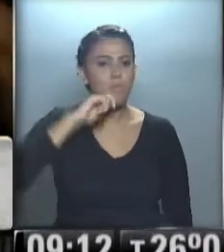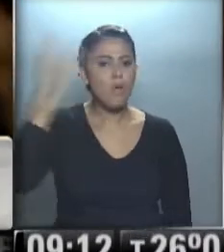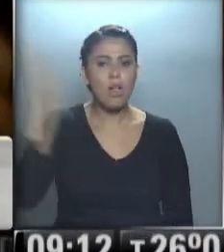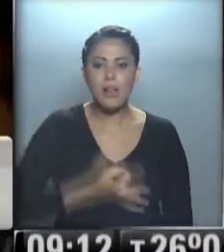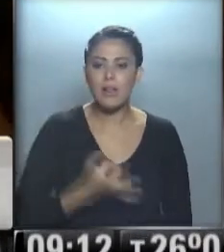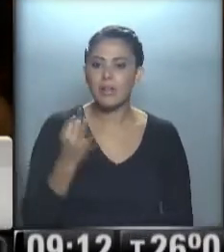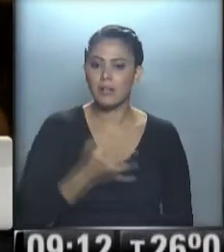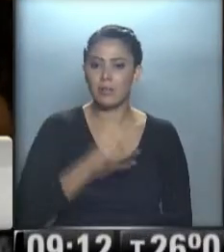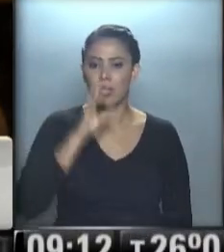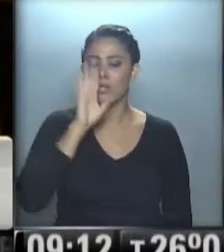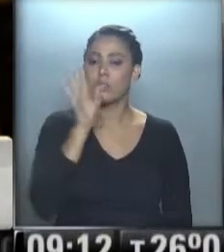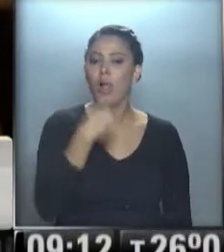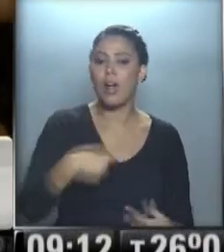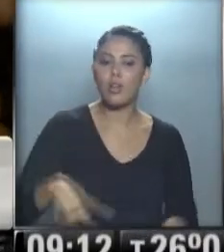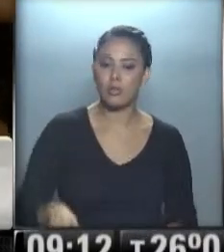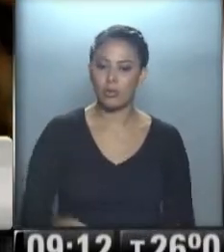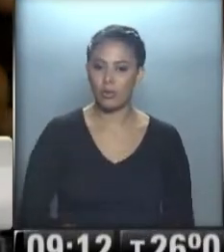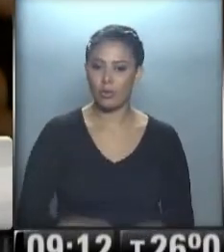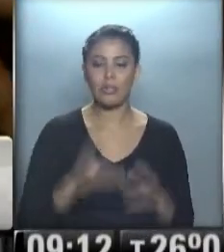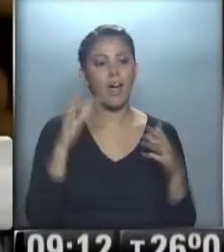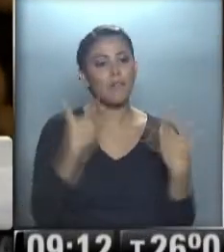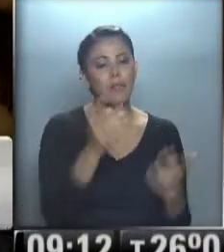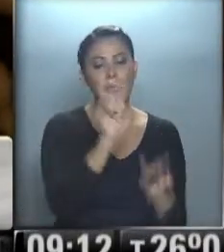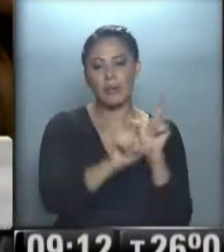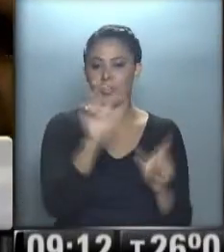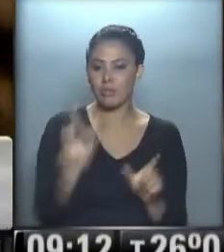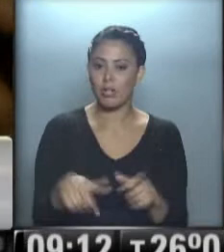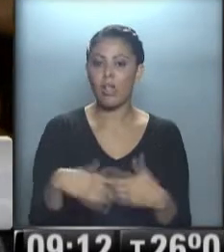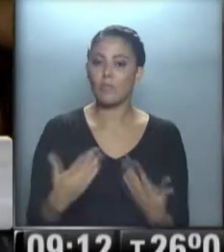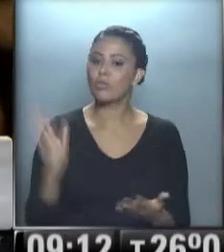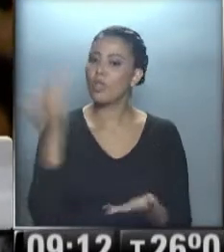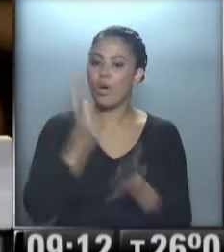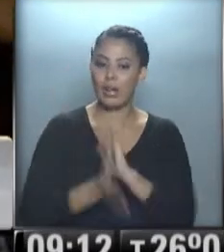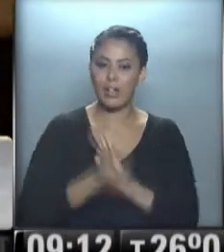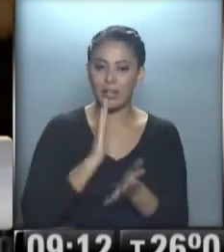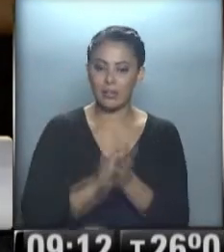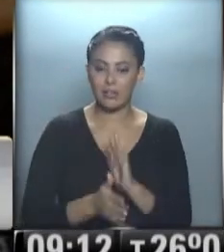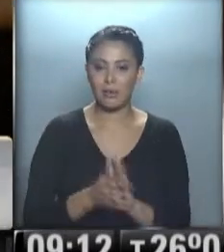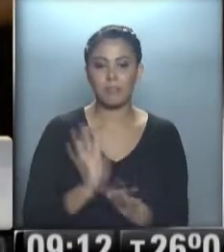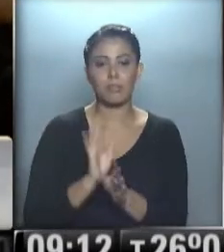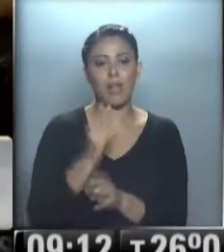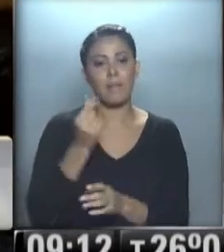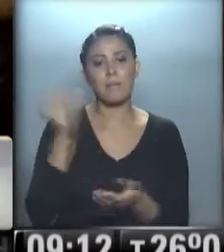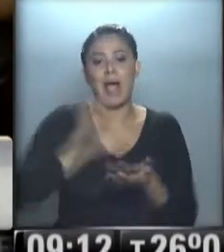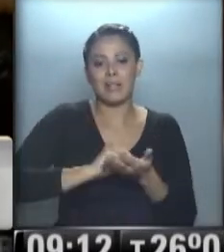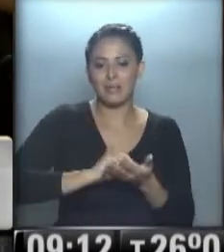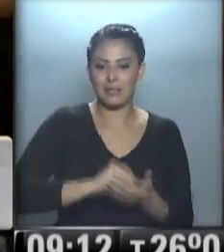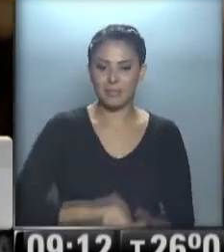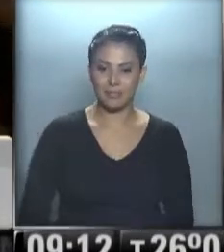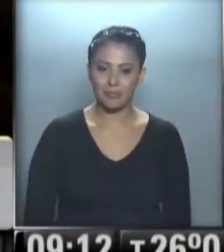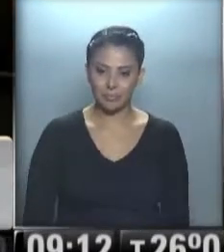es, todas las cosas que se hacen para la gente y obviamente gratuito, es como que tiene un valor agregado,